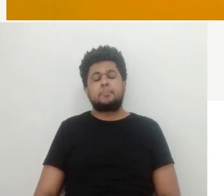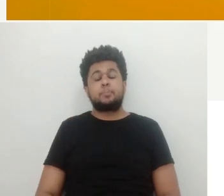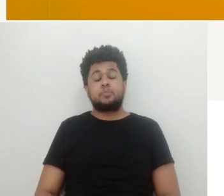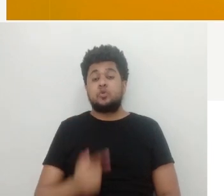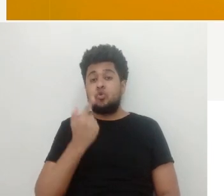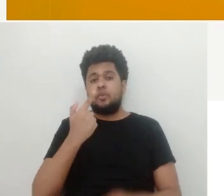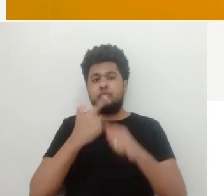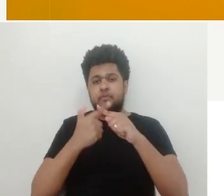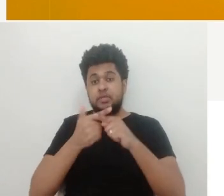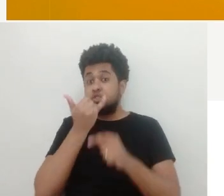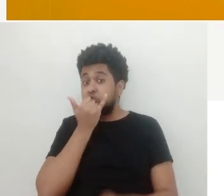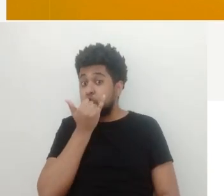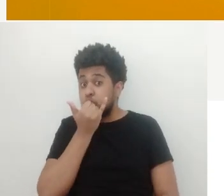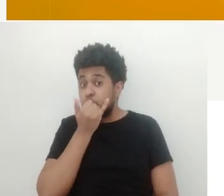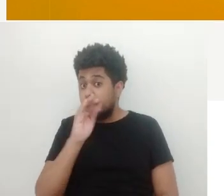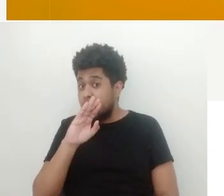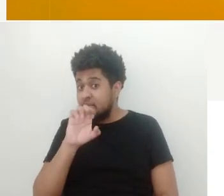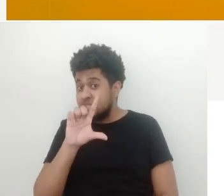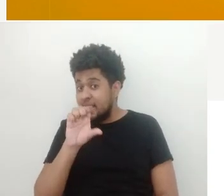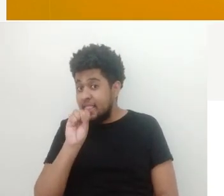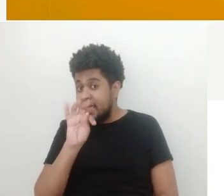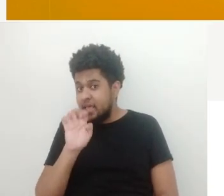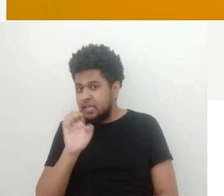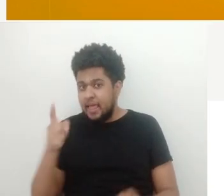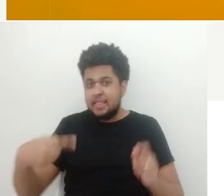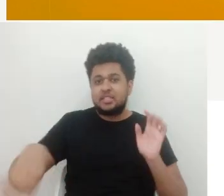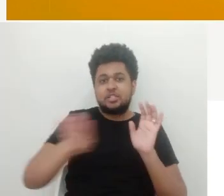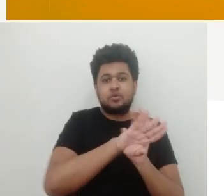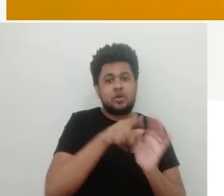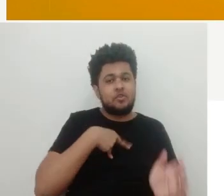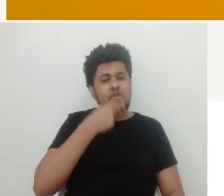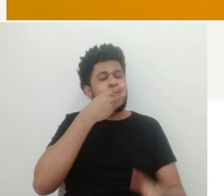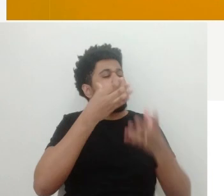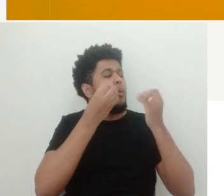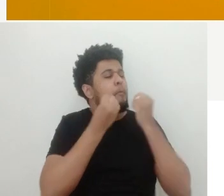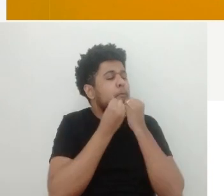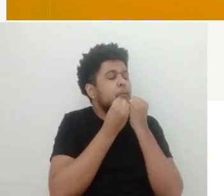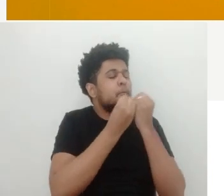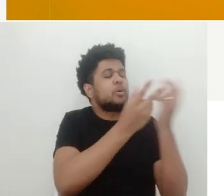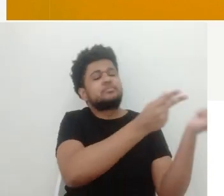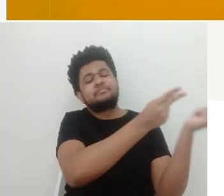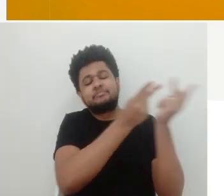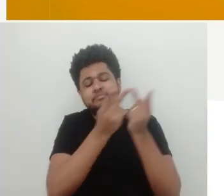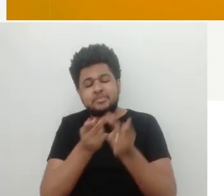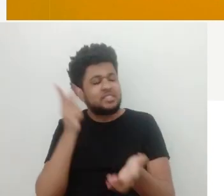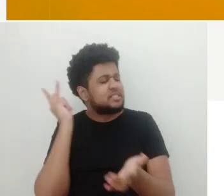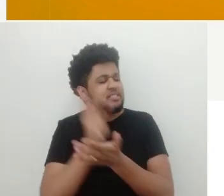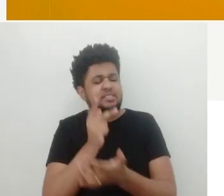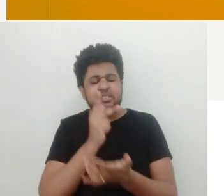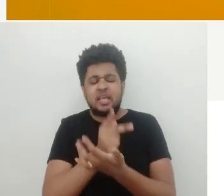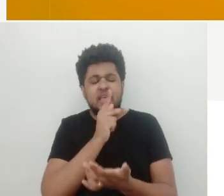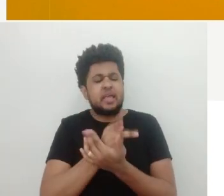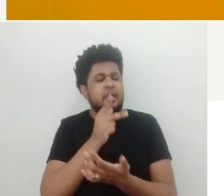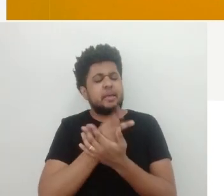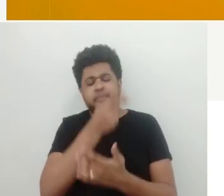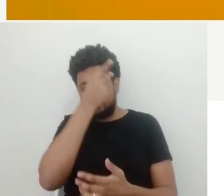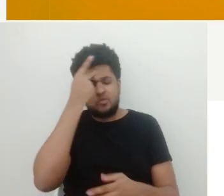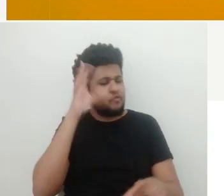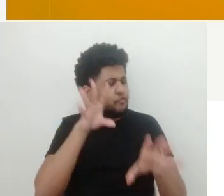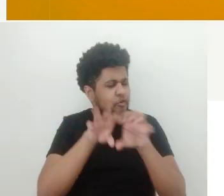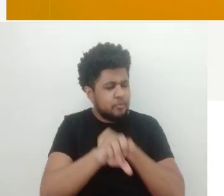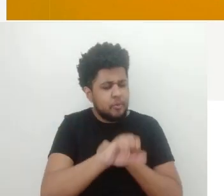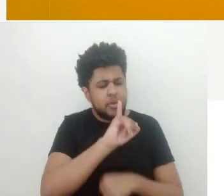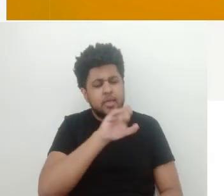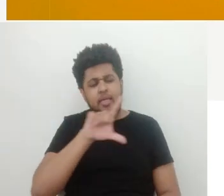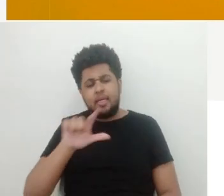para ela, mas antes lembro que seria muito bom que o pessoal que está nos assistindo, estudantes,